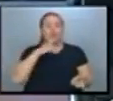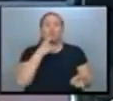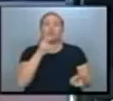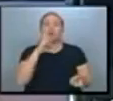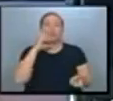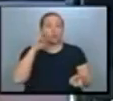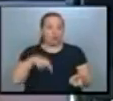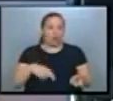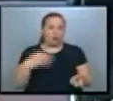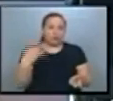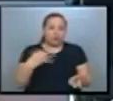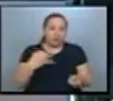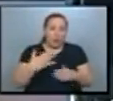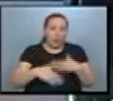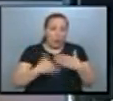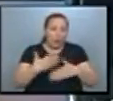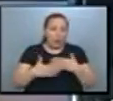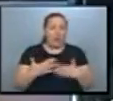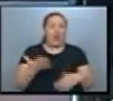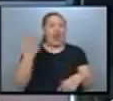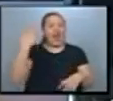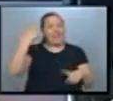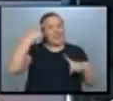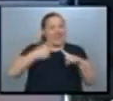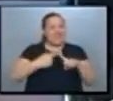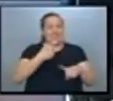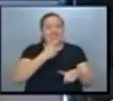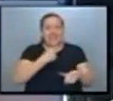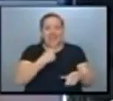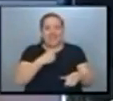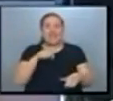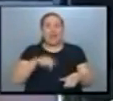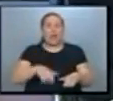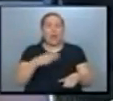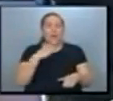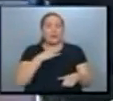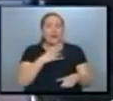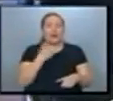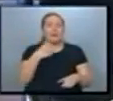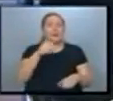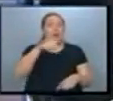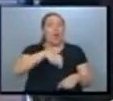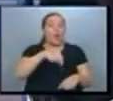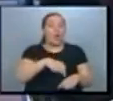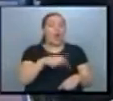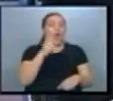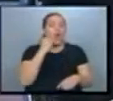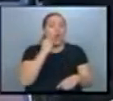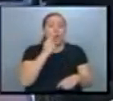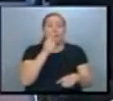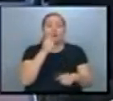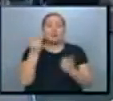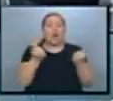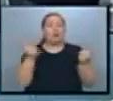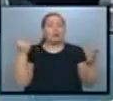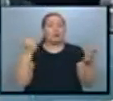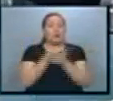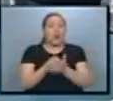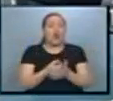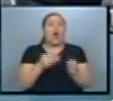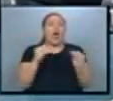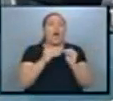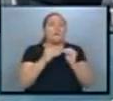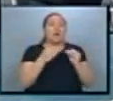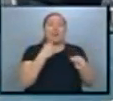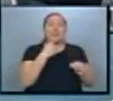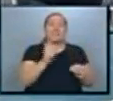jugador, gran paso por Racing y flamante refuerzo de Boca. Pero ahora está en medio de un lío bárbaro, parece que chocó con su auto. Sus amigos dicen que no, bueno, no